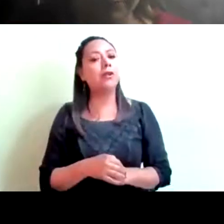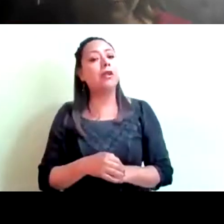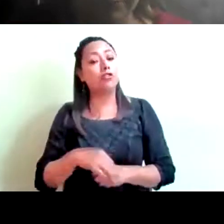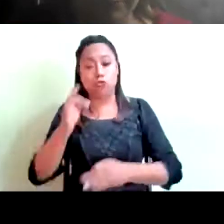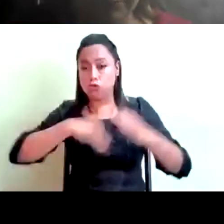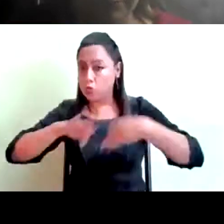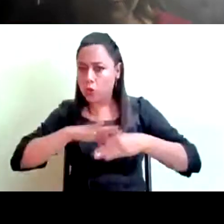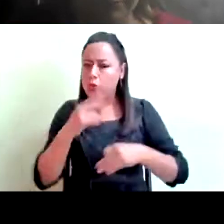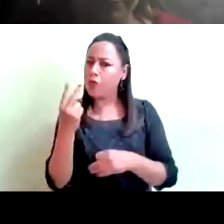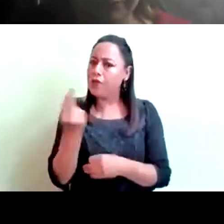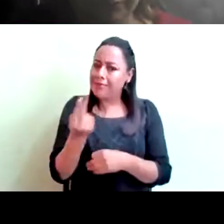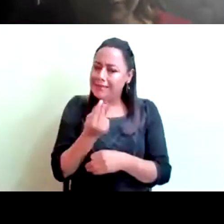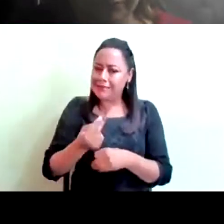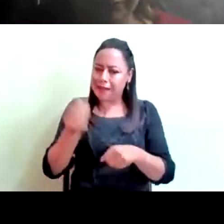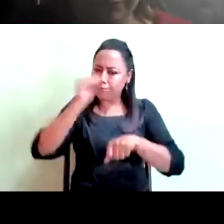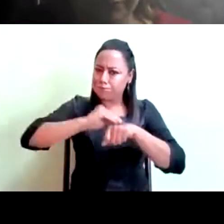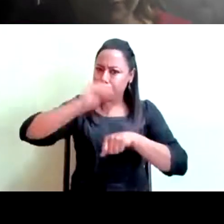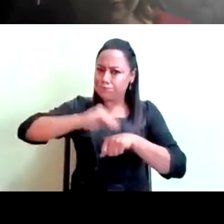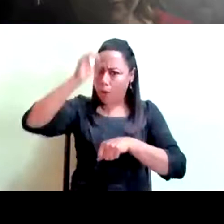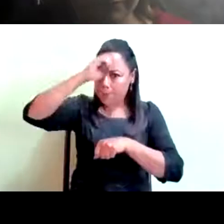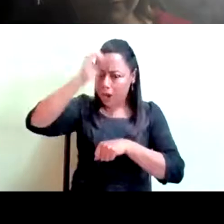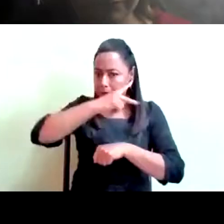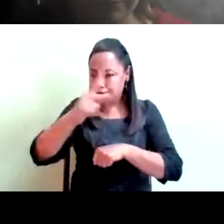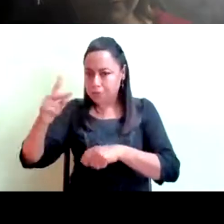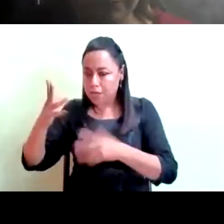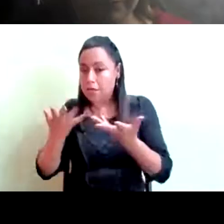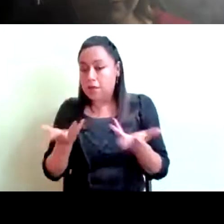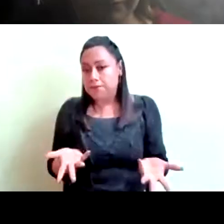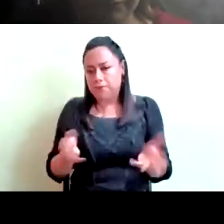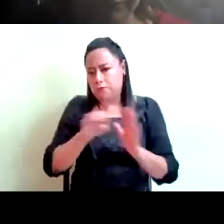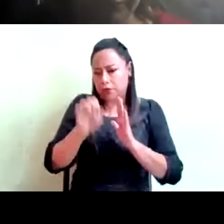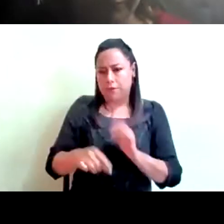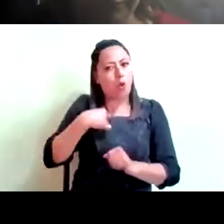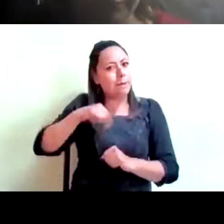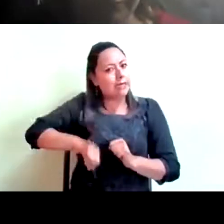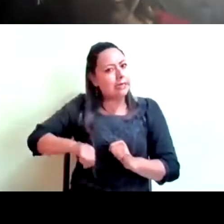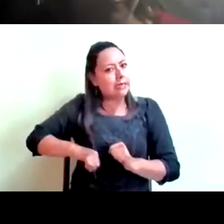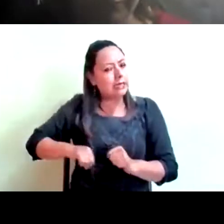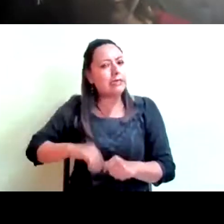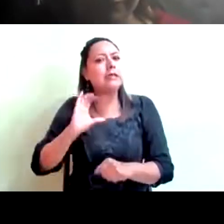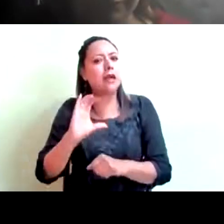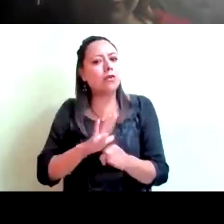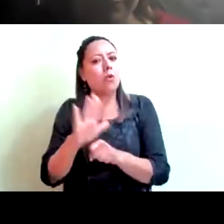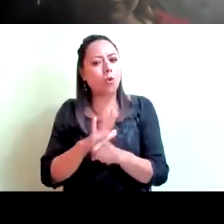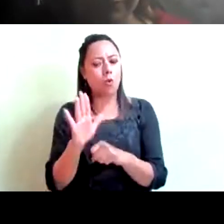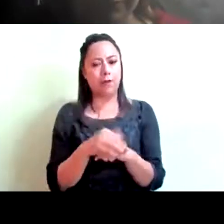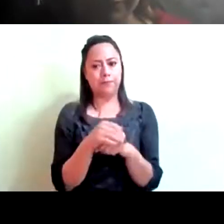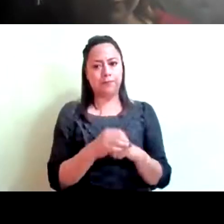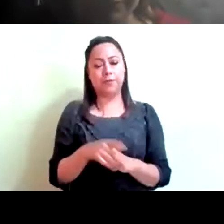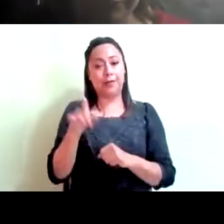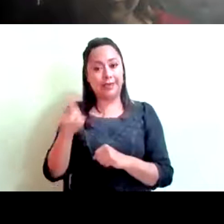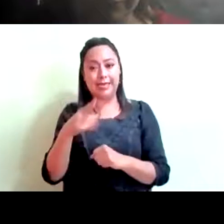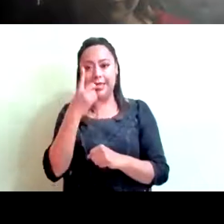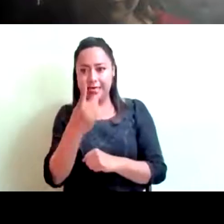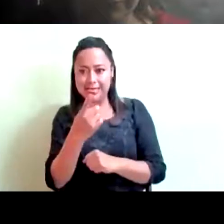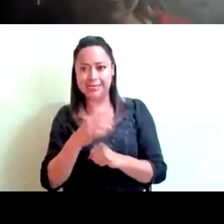todos esos comentarios, todas las situaciones a mí que me llaman la atención, que dice, falta aquí,